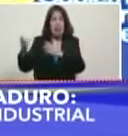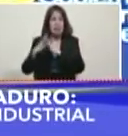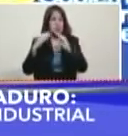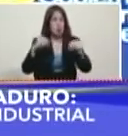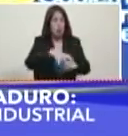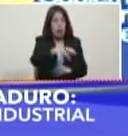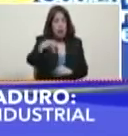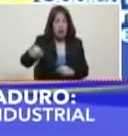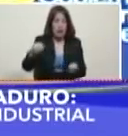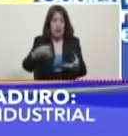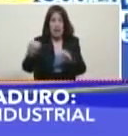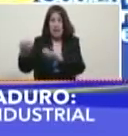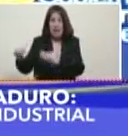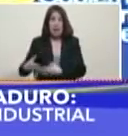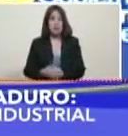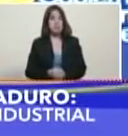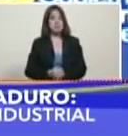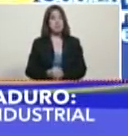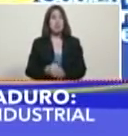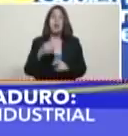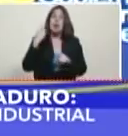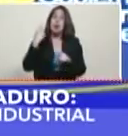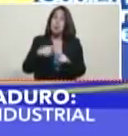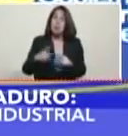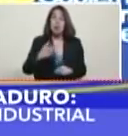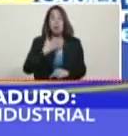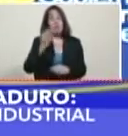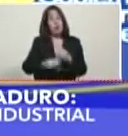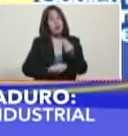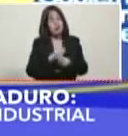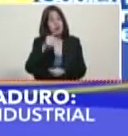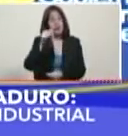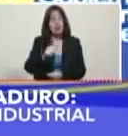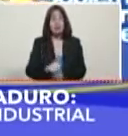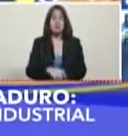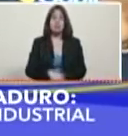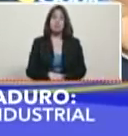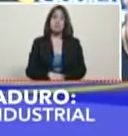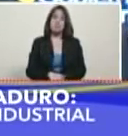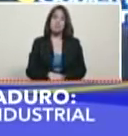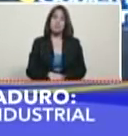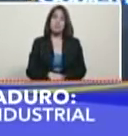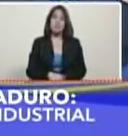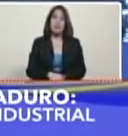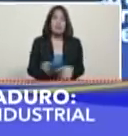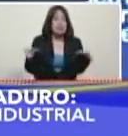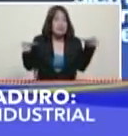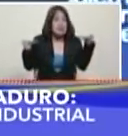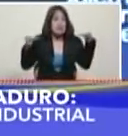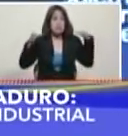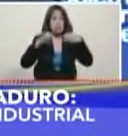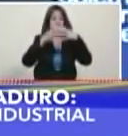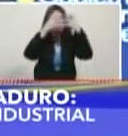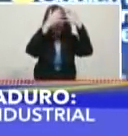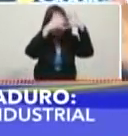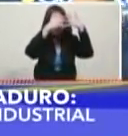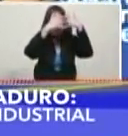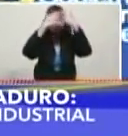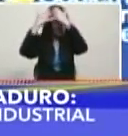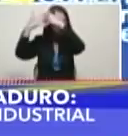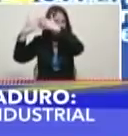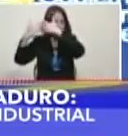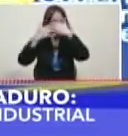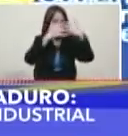Pero es que lo podemos hacer aquí. ¿Quién dijo que no? Unir todos los cerebros,